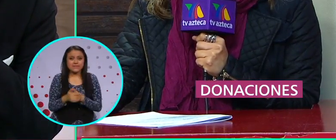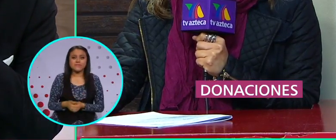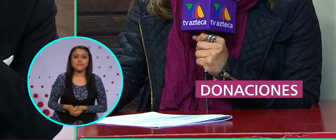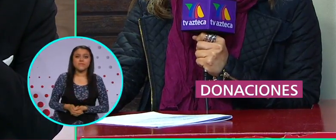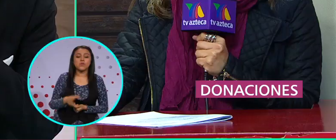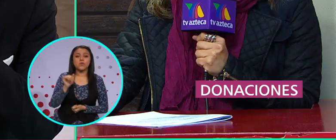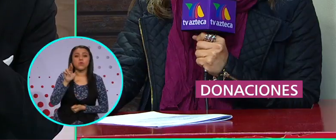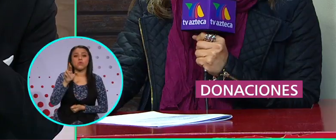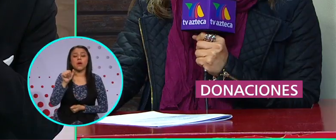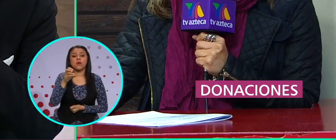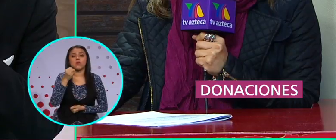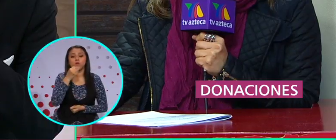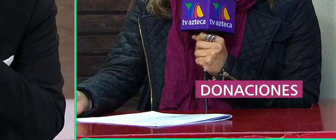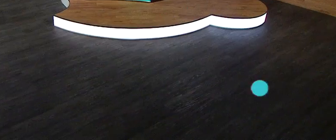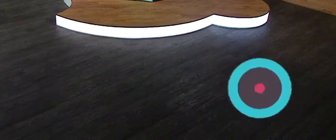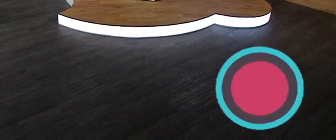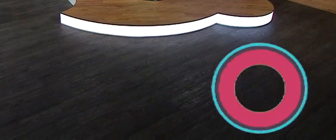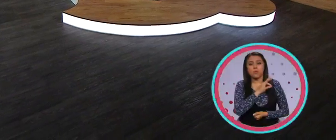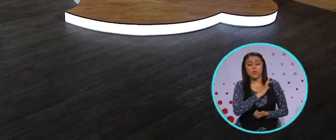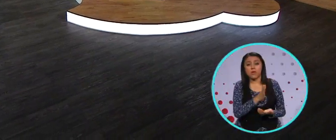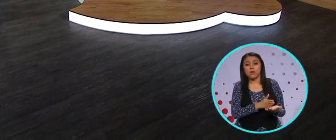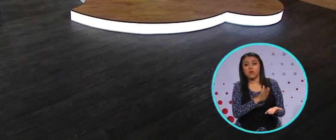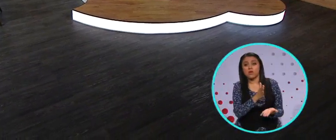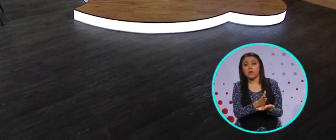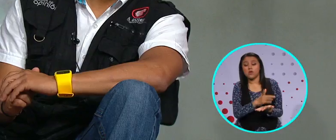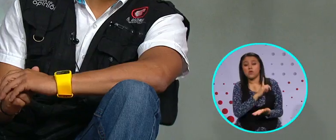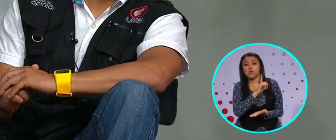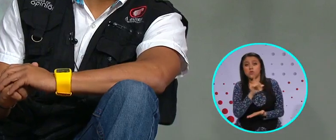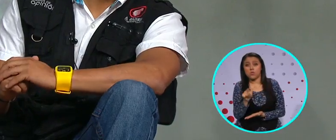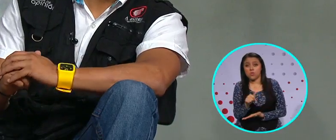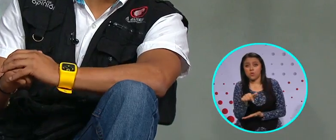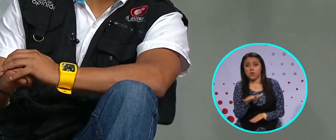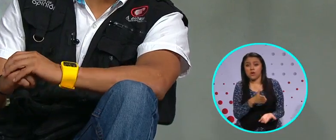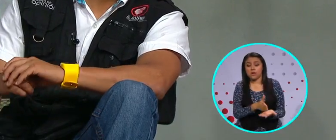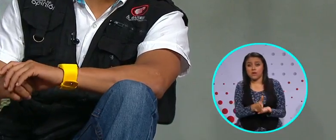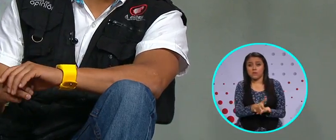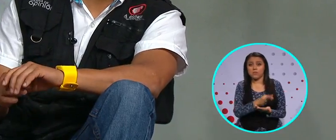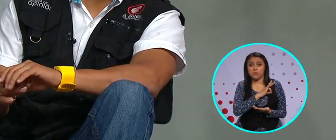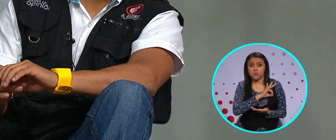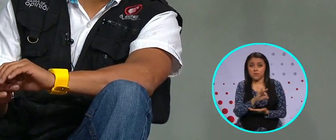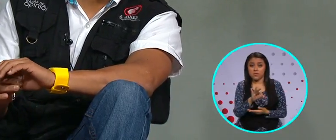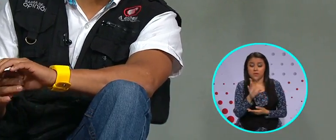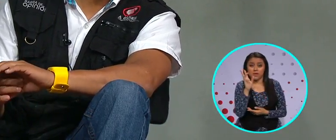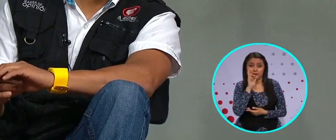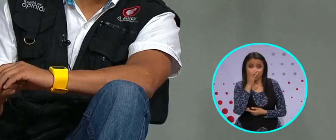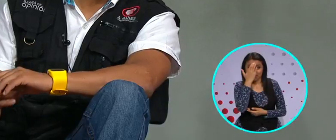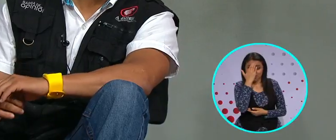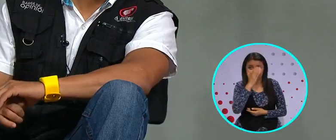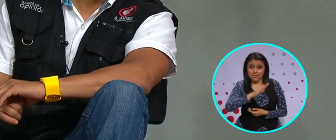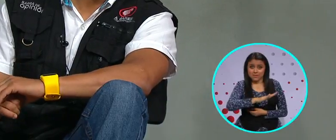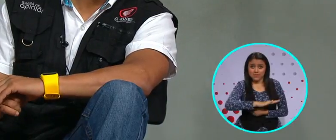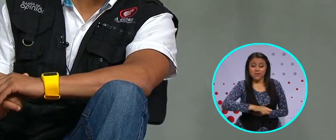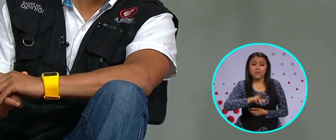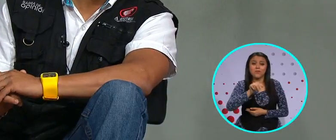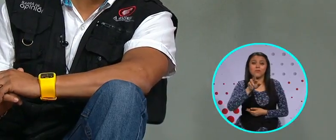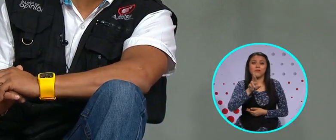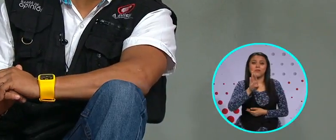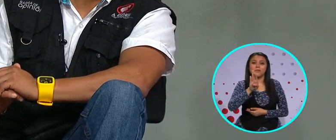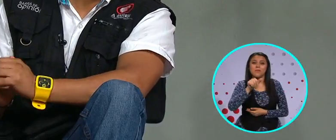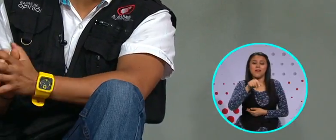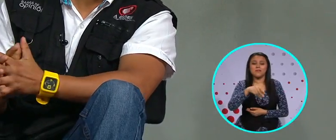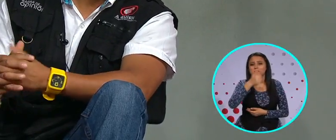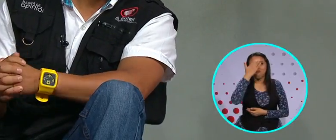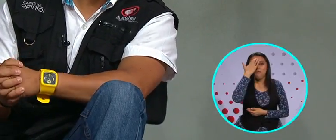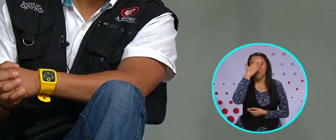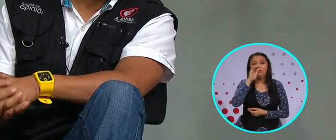si no quieren que vea la comarca ser humano señor por allá yo no